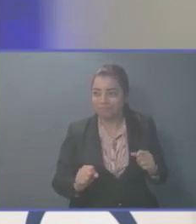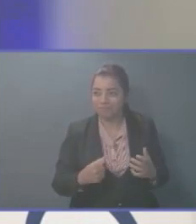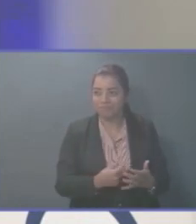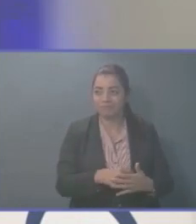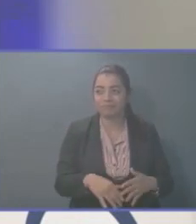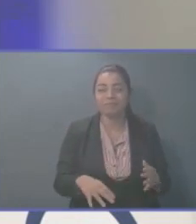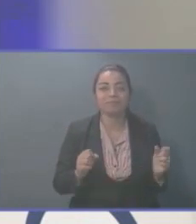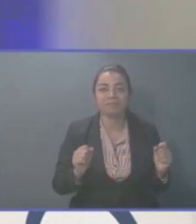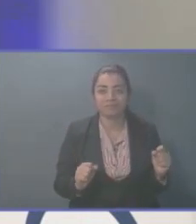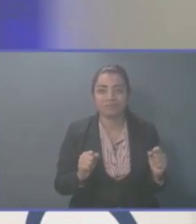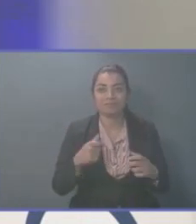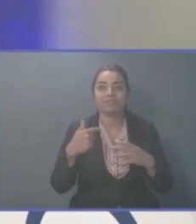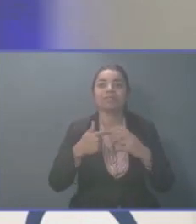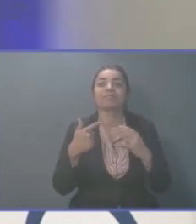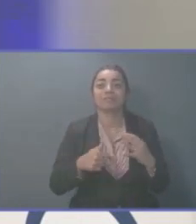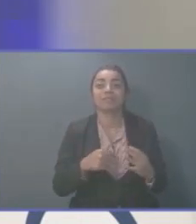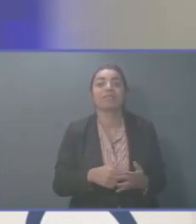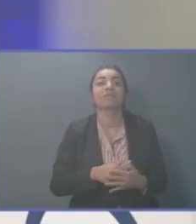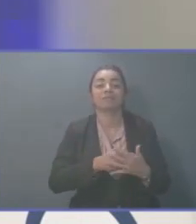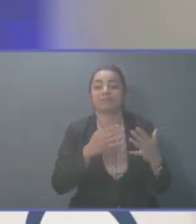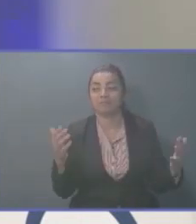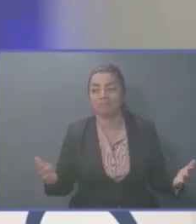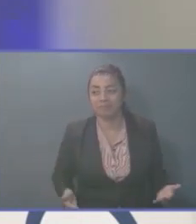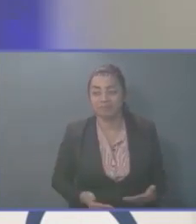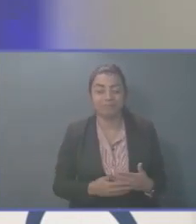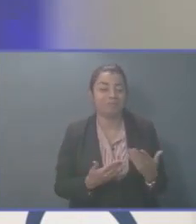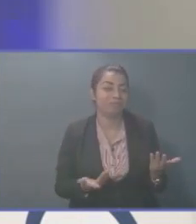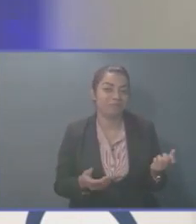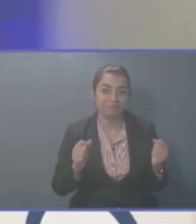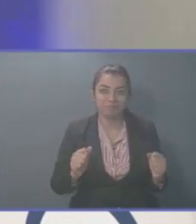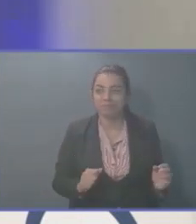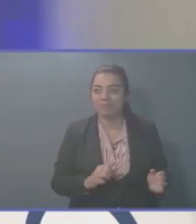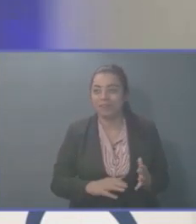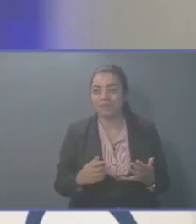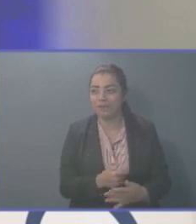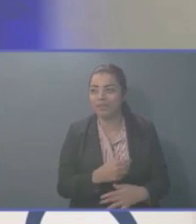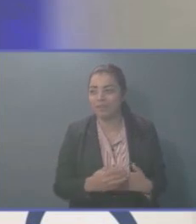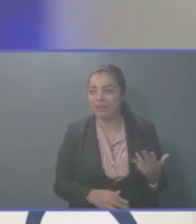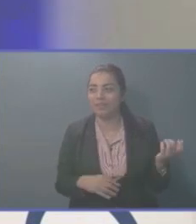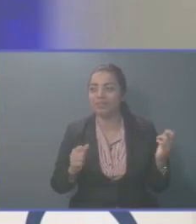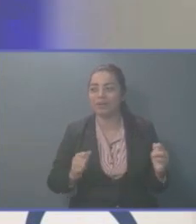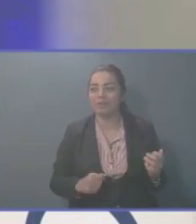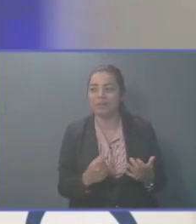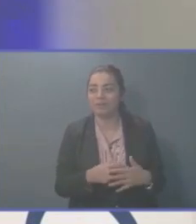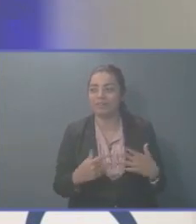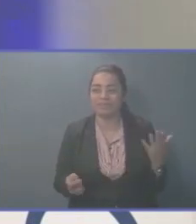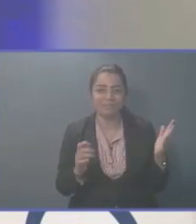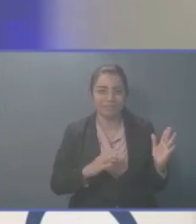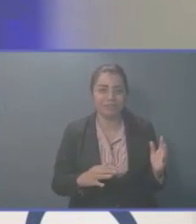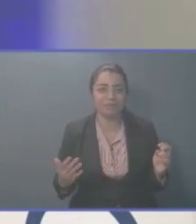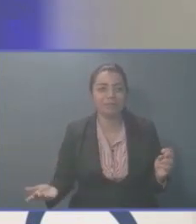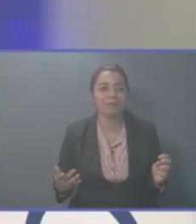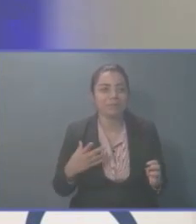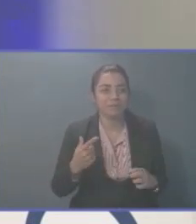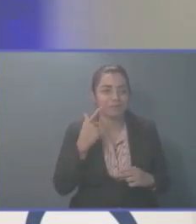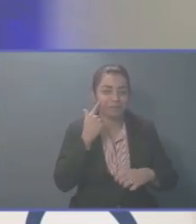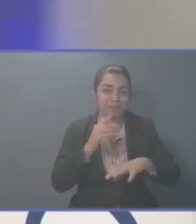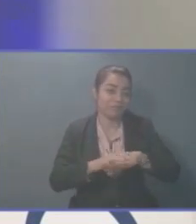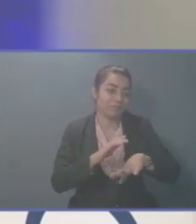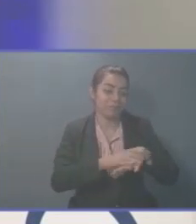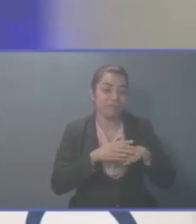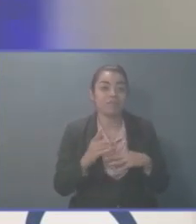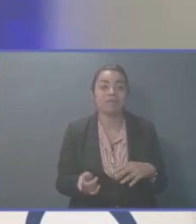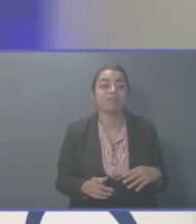general regula. ¿En qué casos realmente se debe aplicar una convocatoria de este tipo?